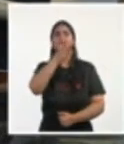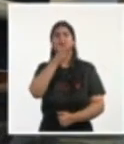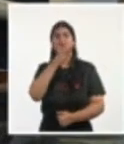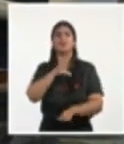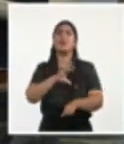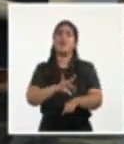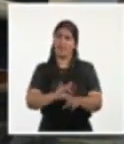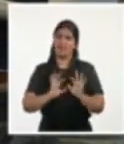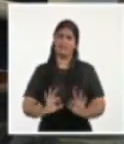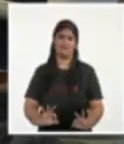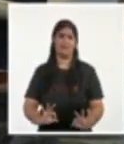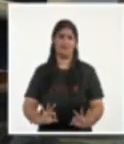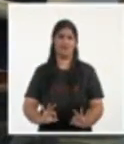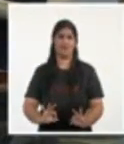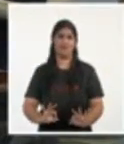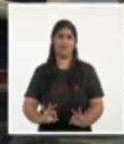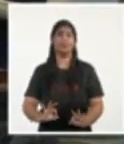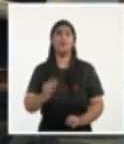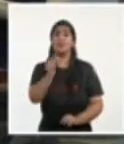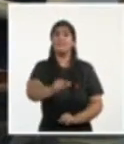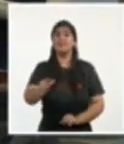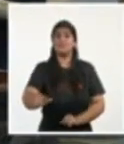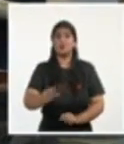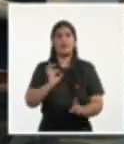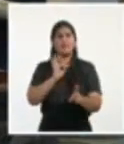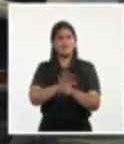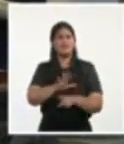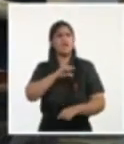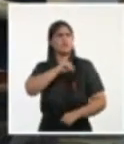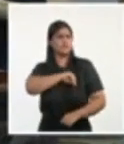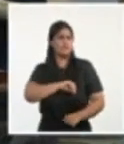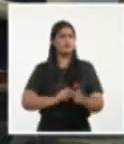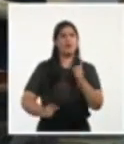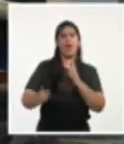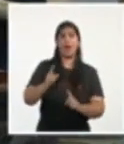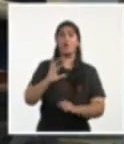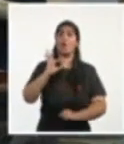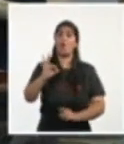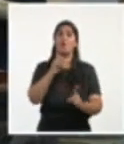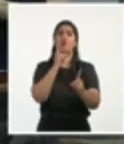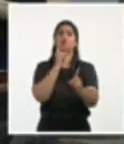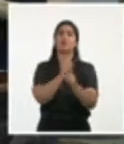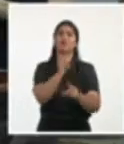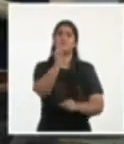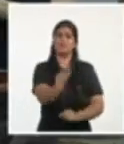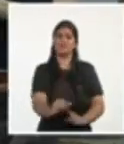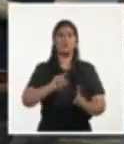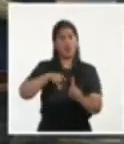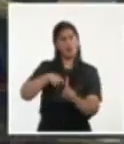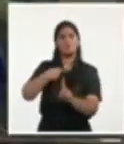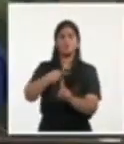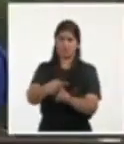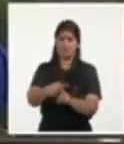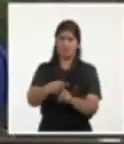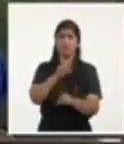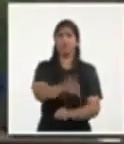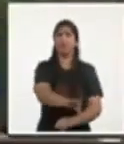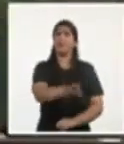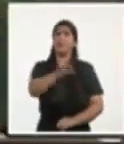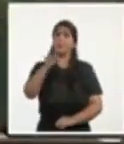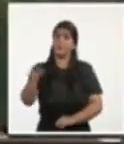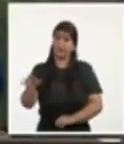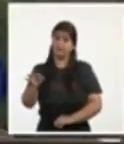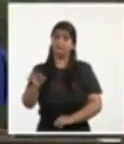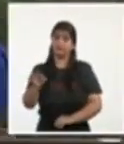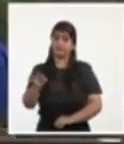las personas que empiezan a presentar síntomas que todavía no hemos comprobado con el PCR o con otras técnicas de diagnóstico que